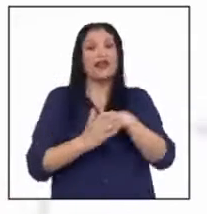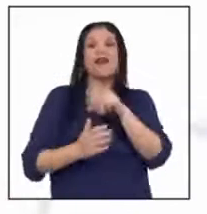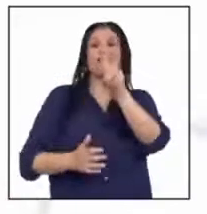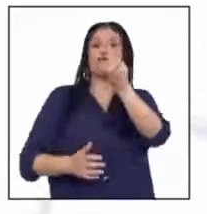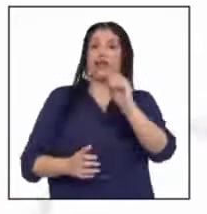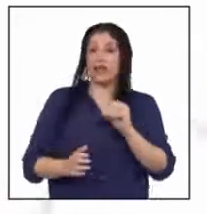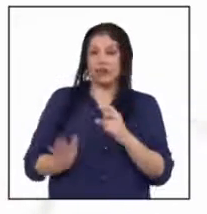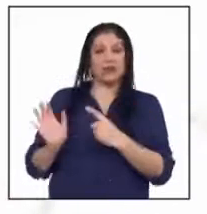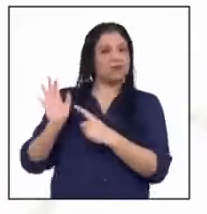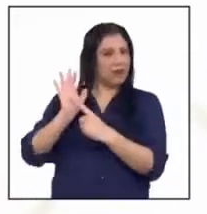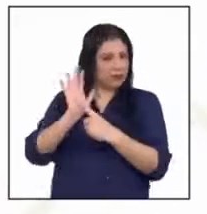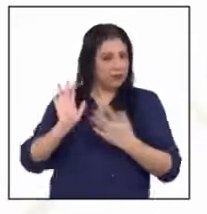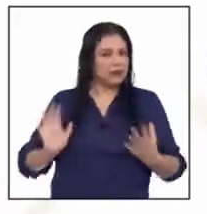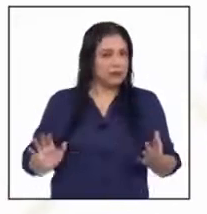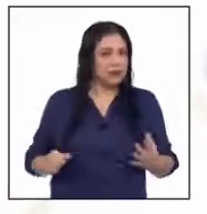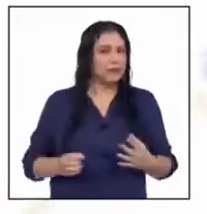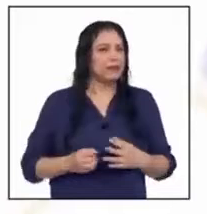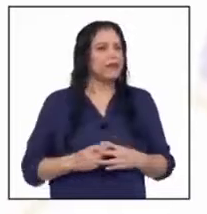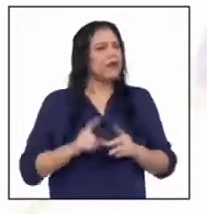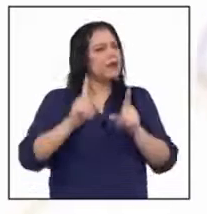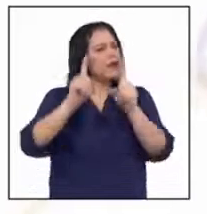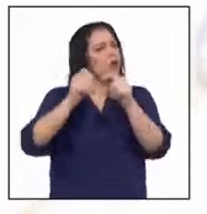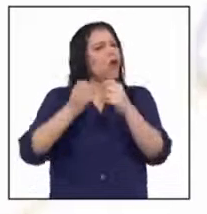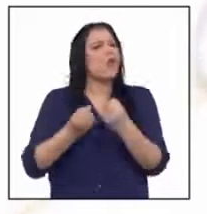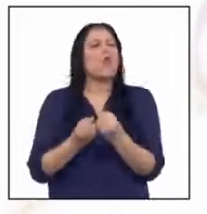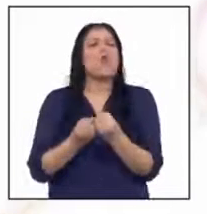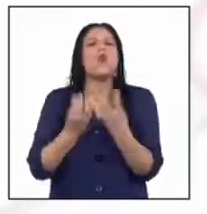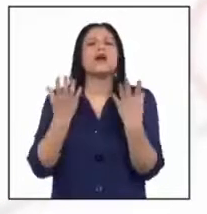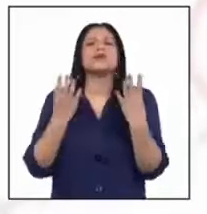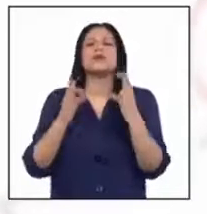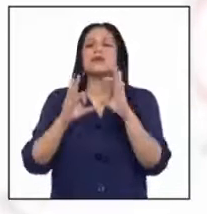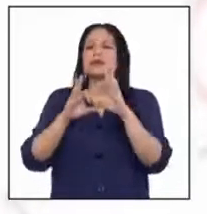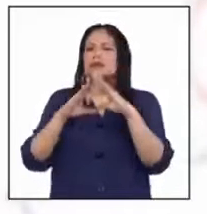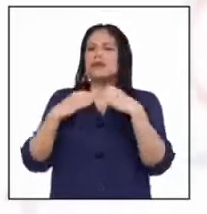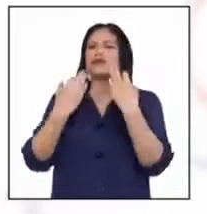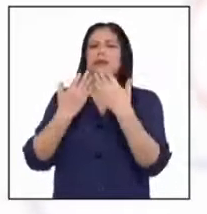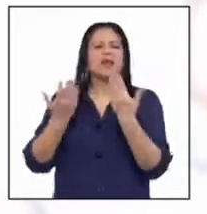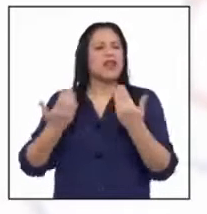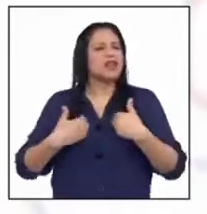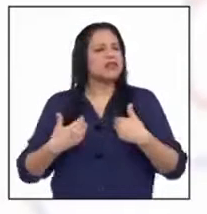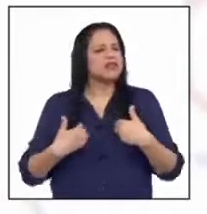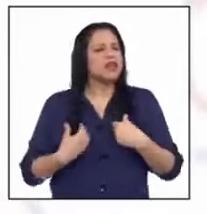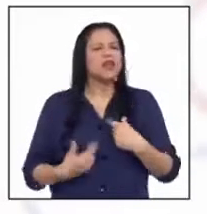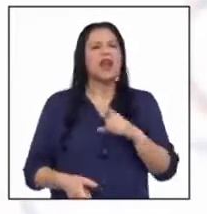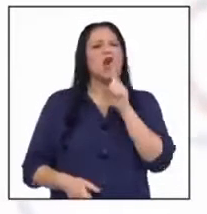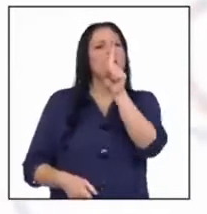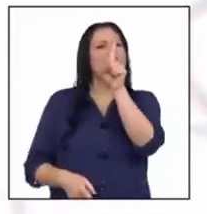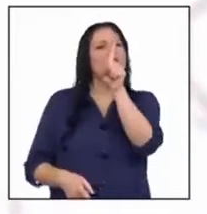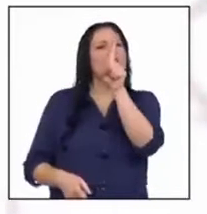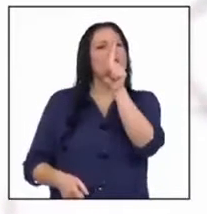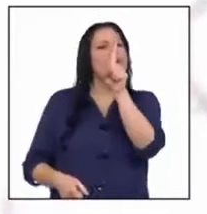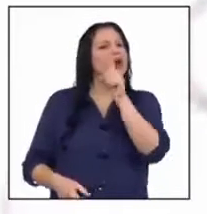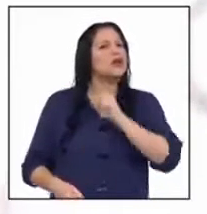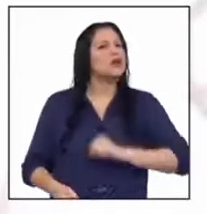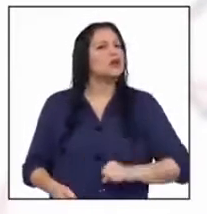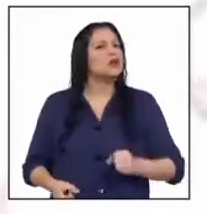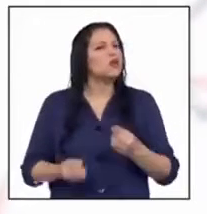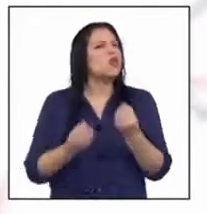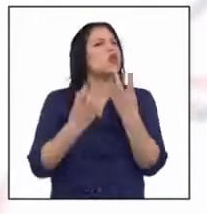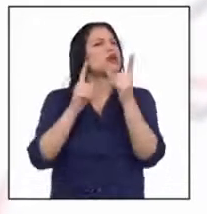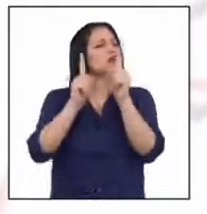muestra. ¿Cuántas de estas familias en la tabla tiene un solo hijo?